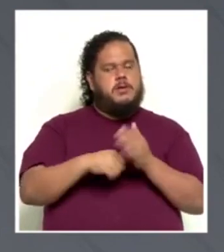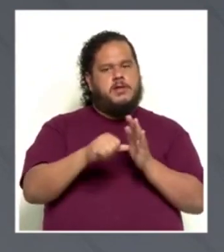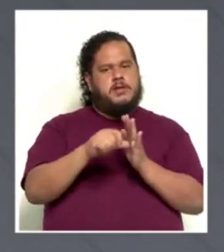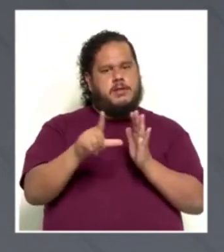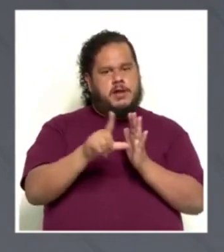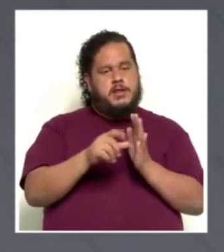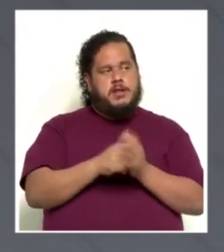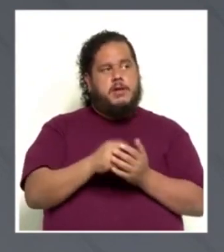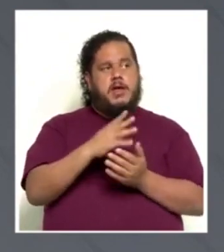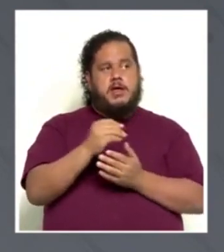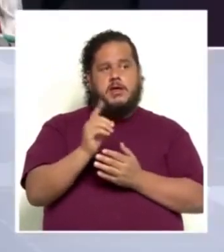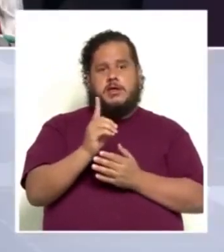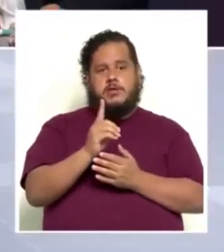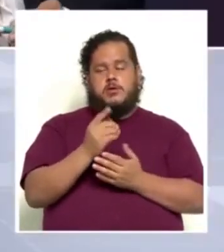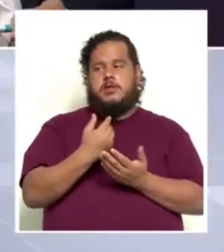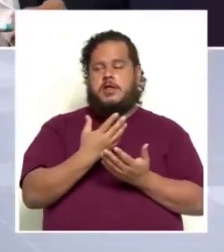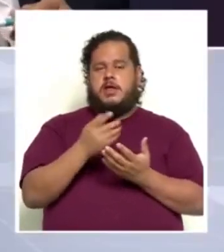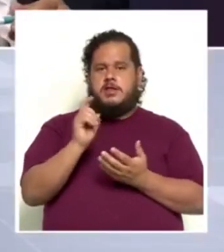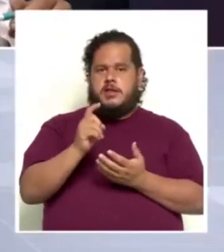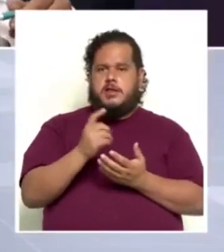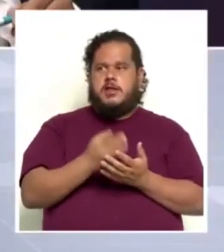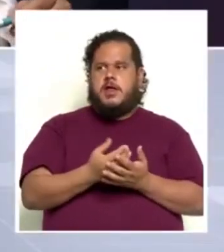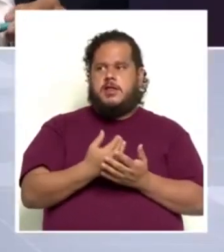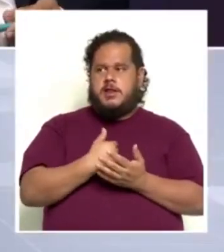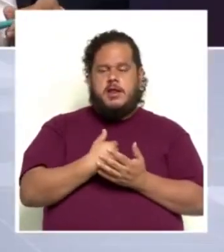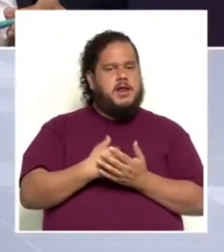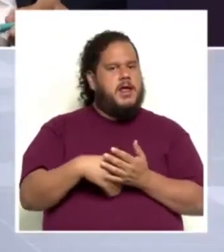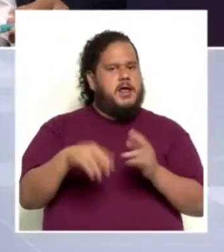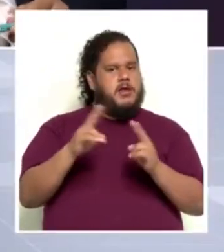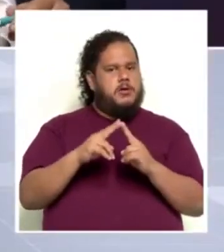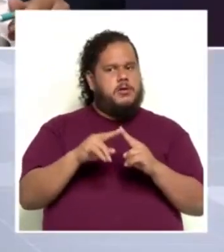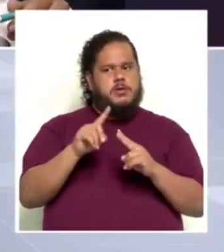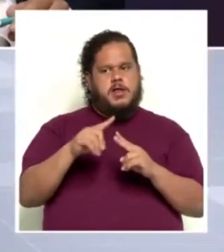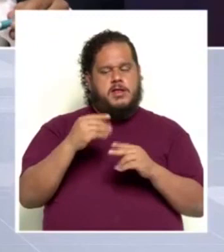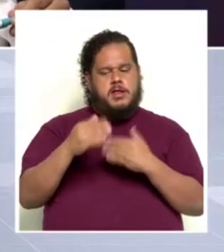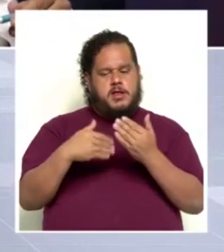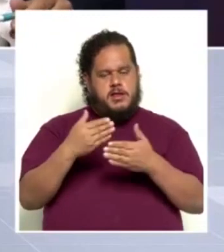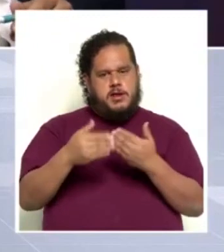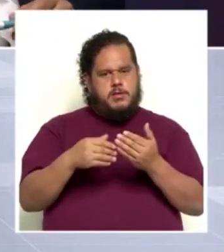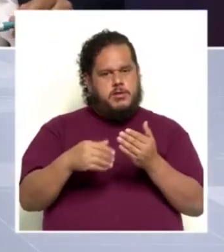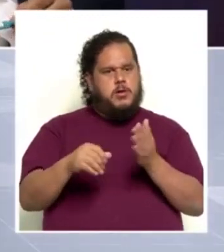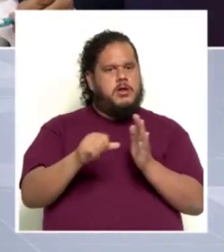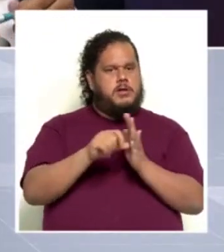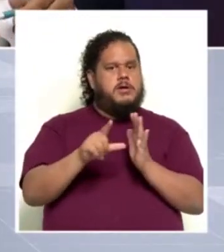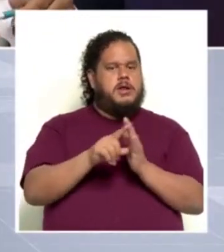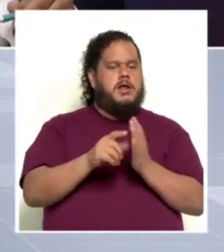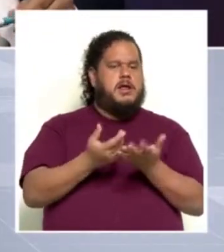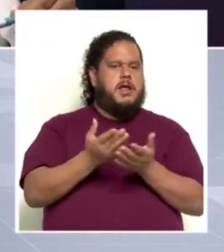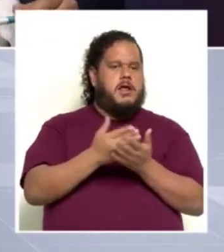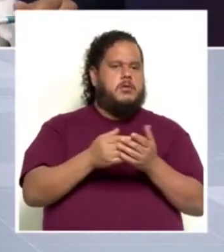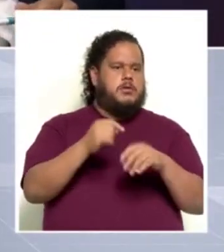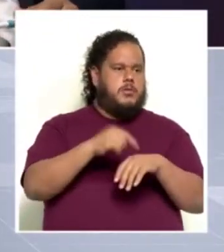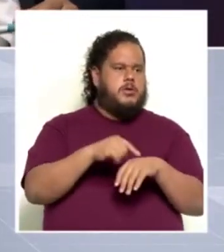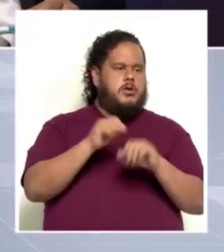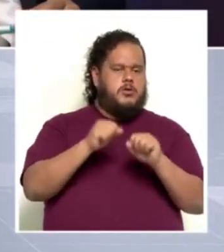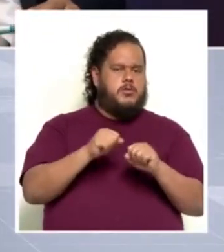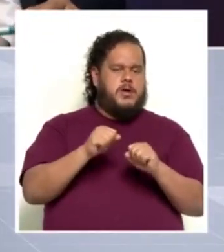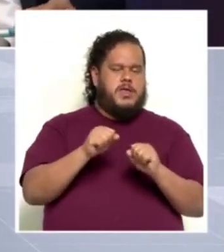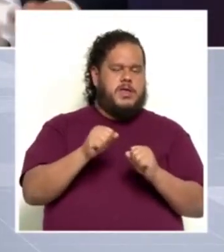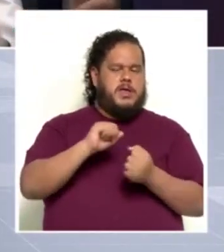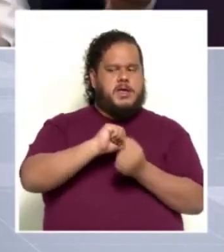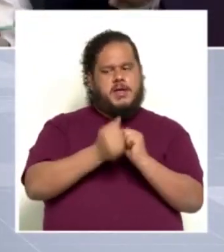Legislativa y donde se requerirá tener justamente el conocimiento de ese trámite legislativo que por momentos a algunos se les puede volver engorroso.